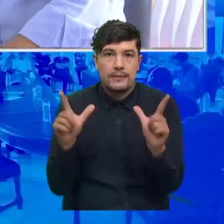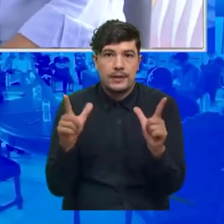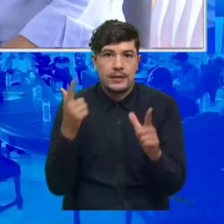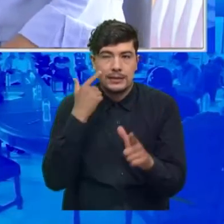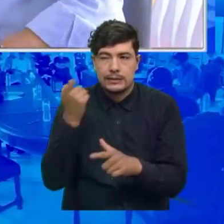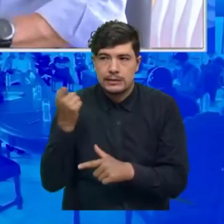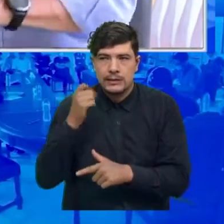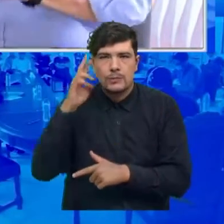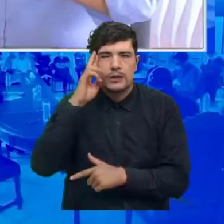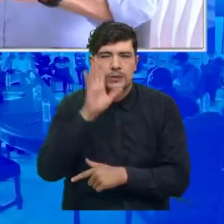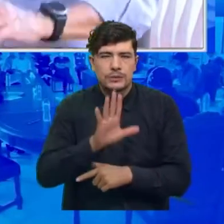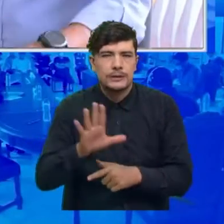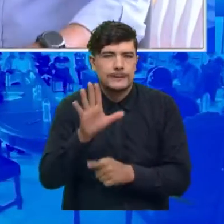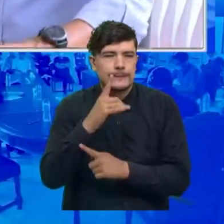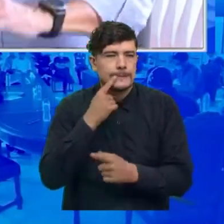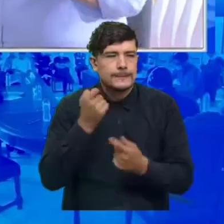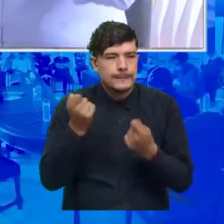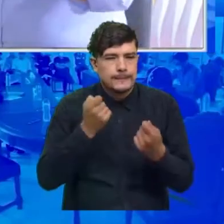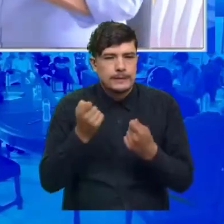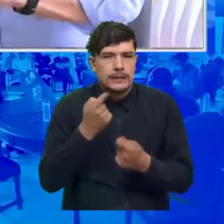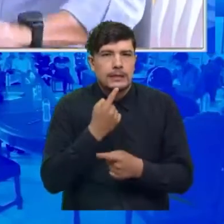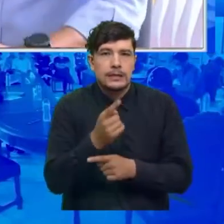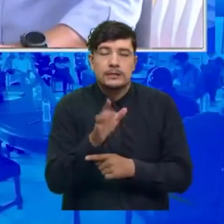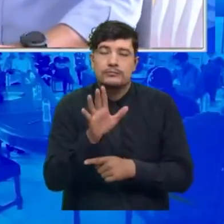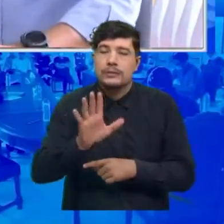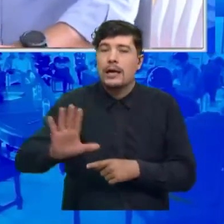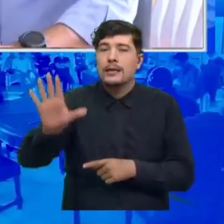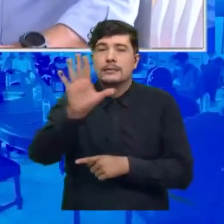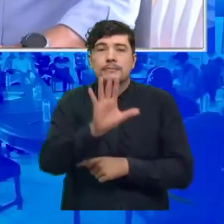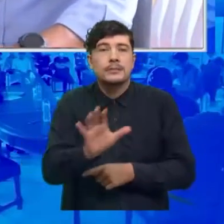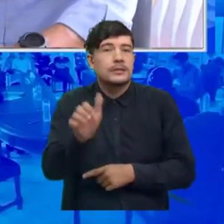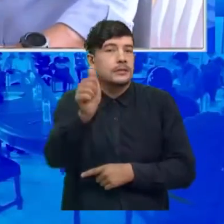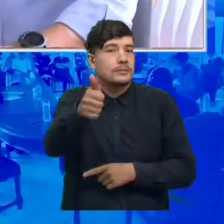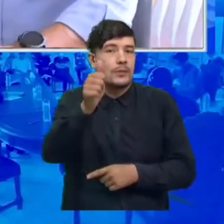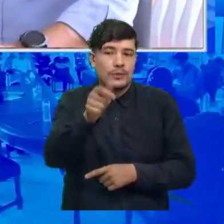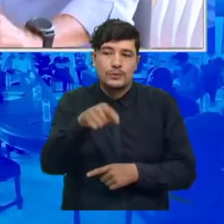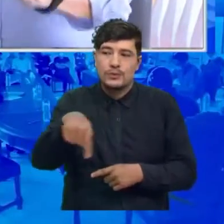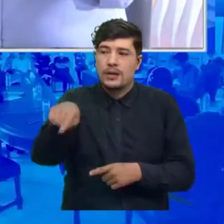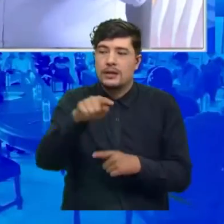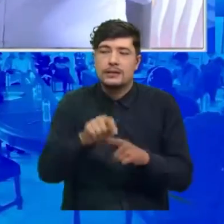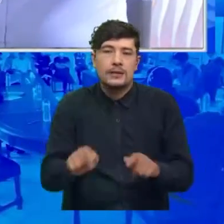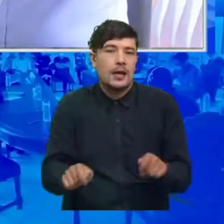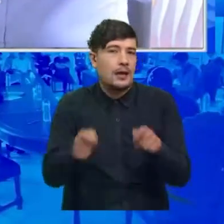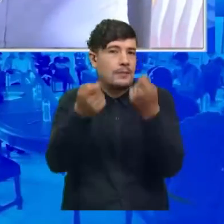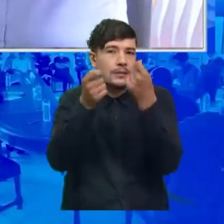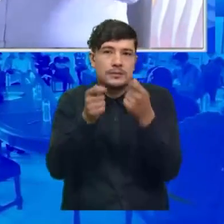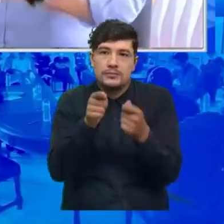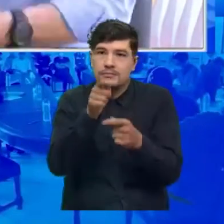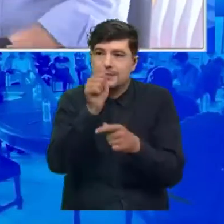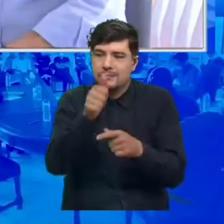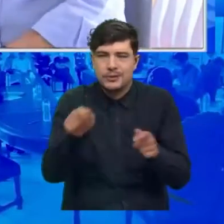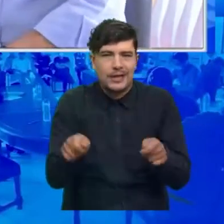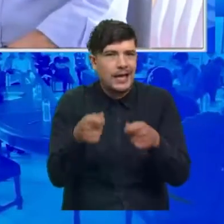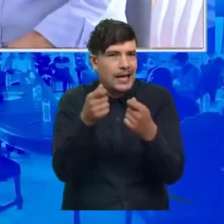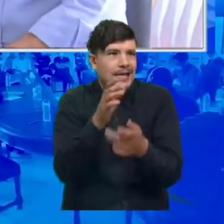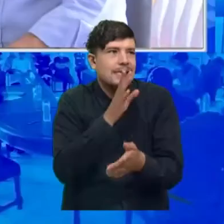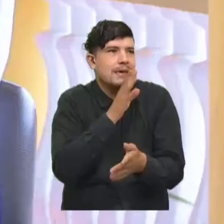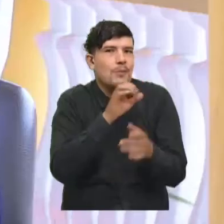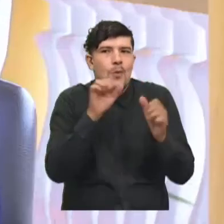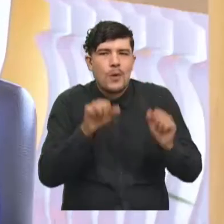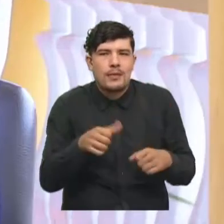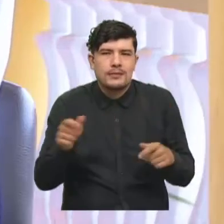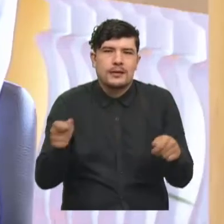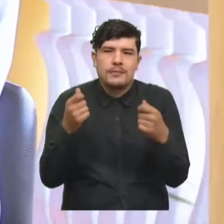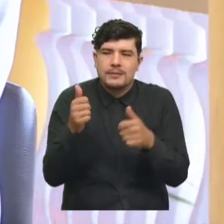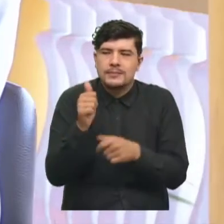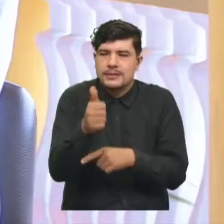entonces ya prácticamente toca decir sálvese quien pueda y tener que empezar a buscar gracias también a la